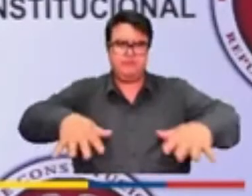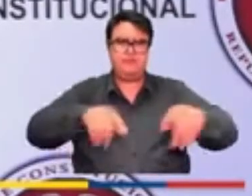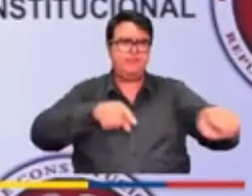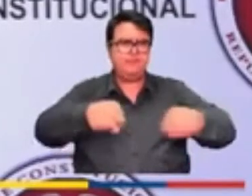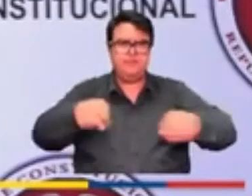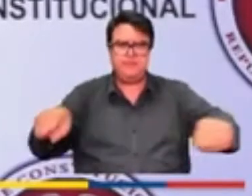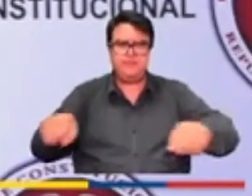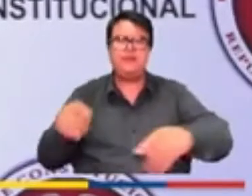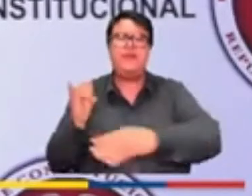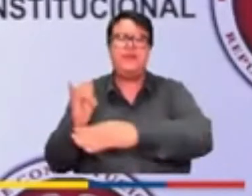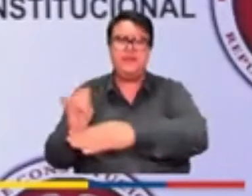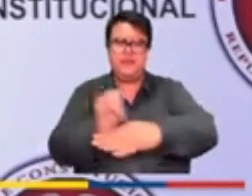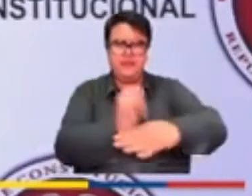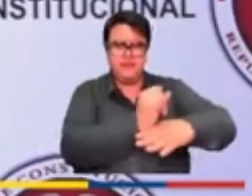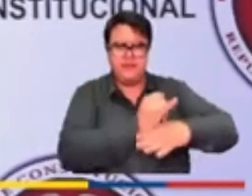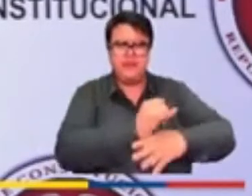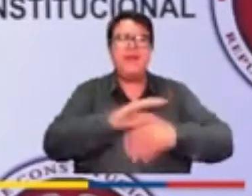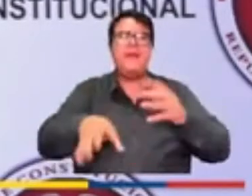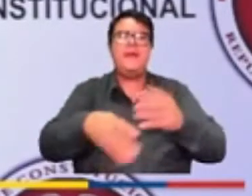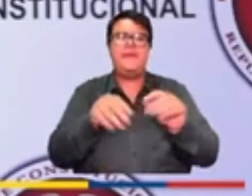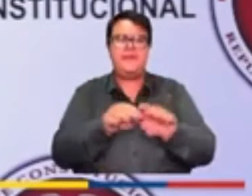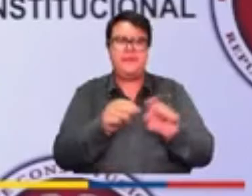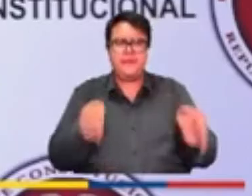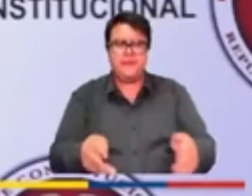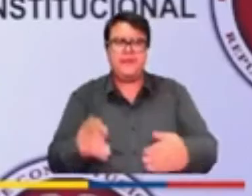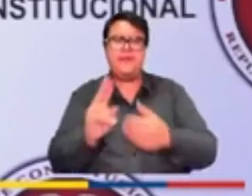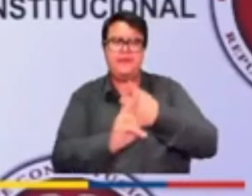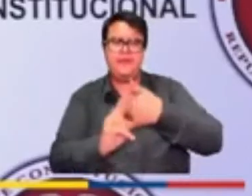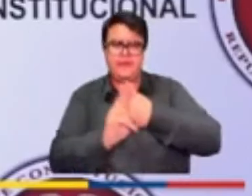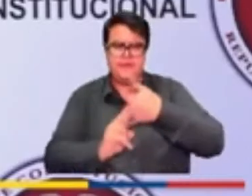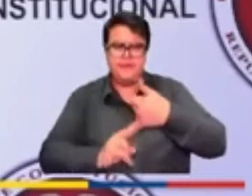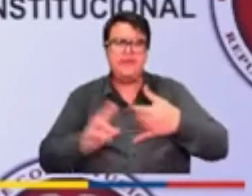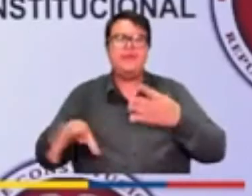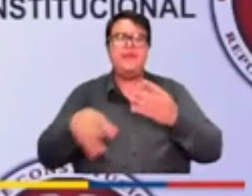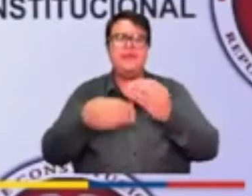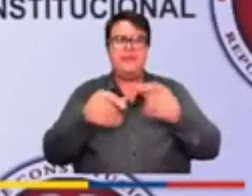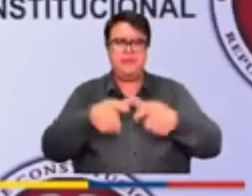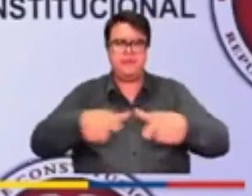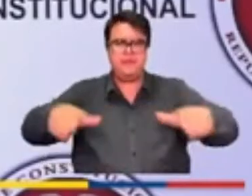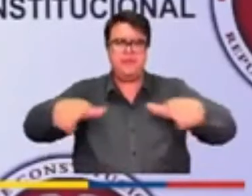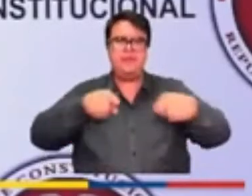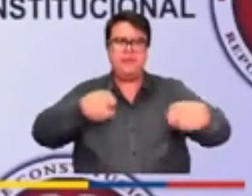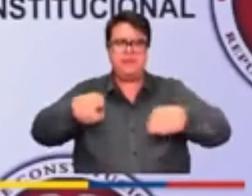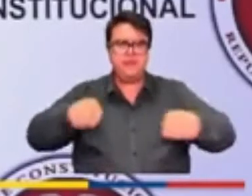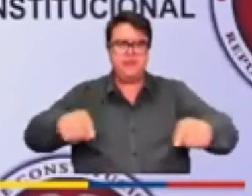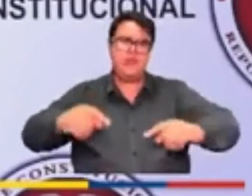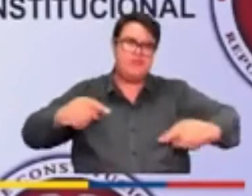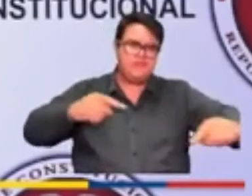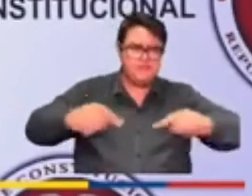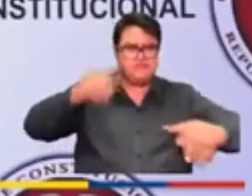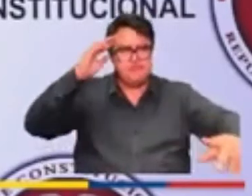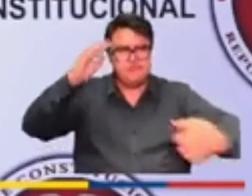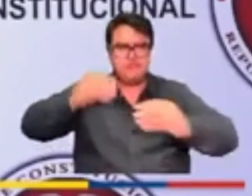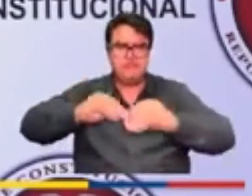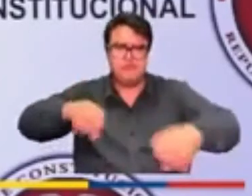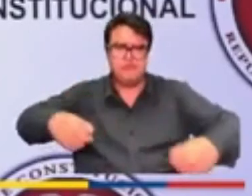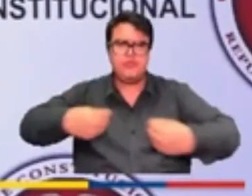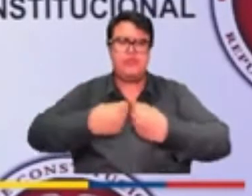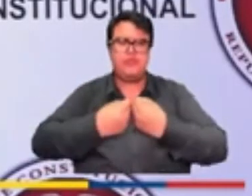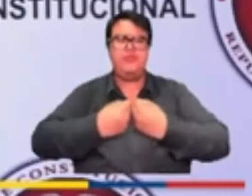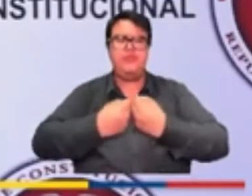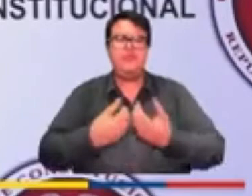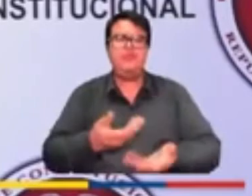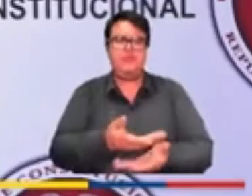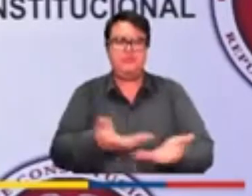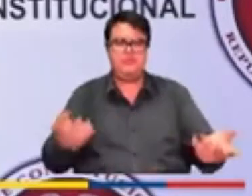las instancias y mesas regionales y locales de concertación y coordinación administrativa existente con